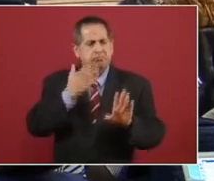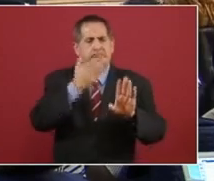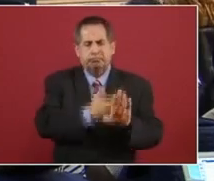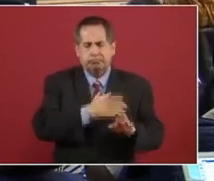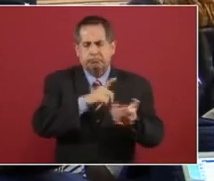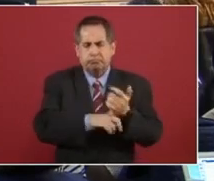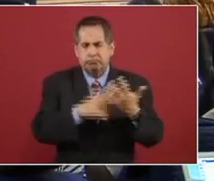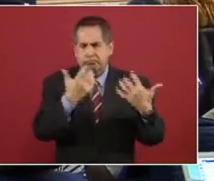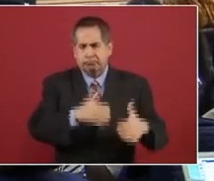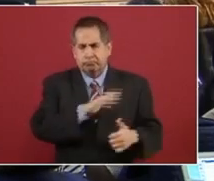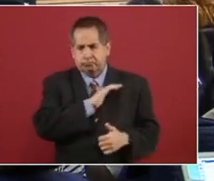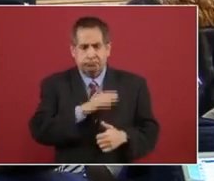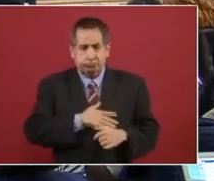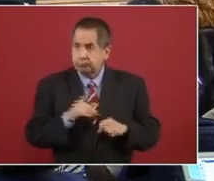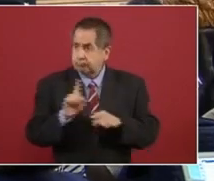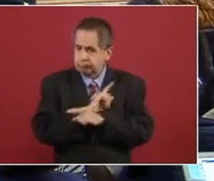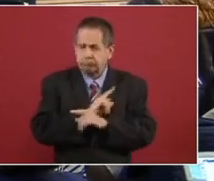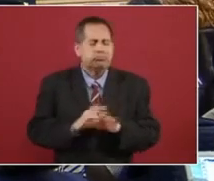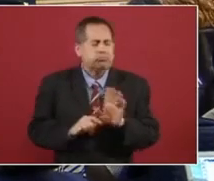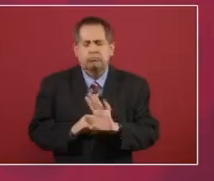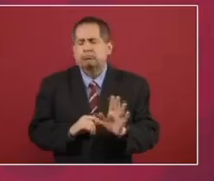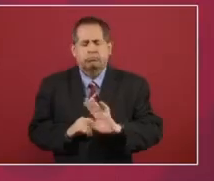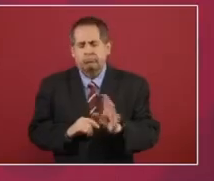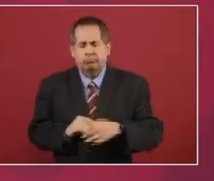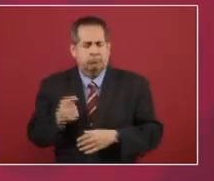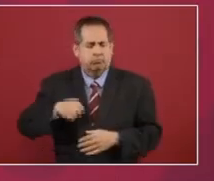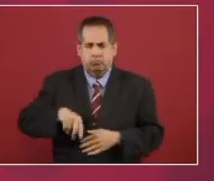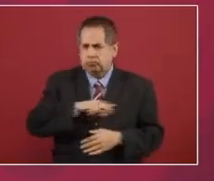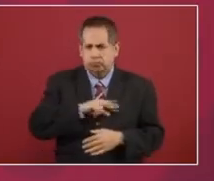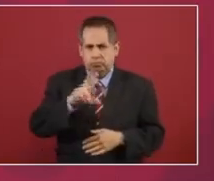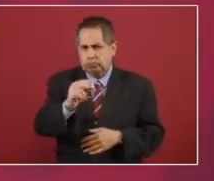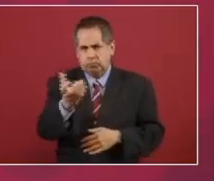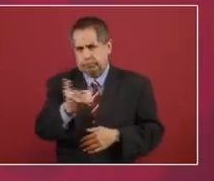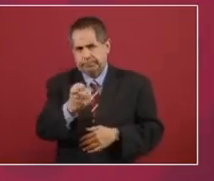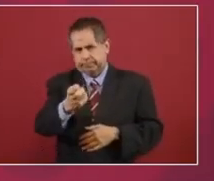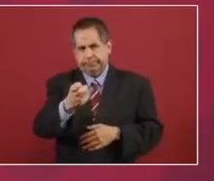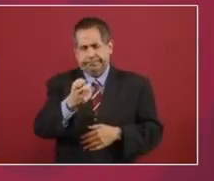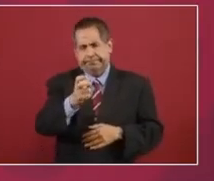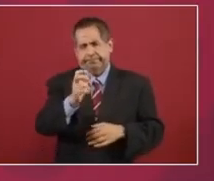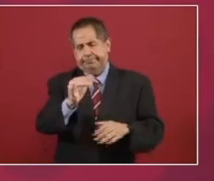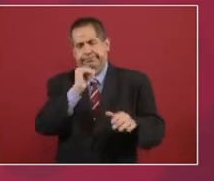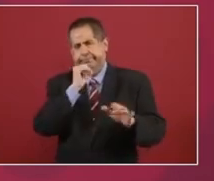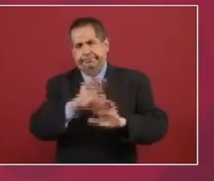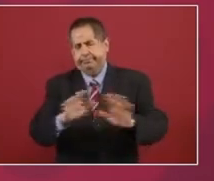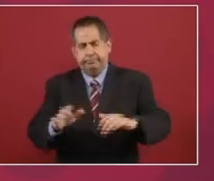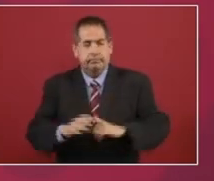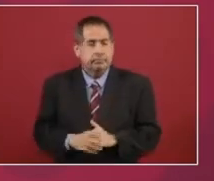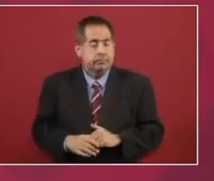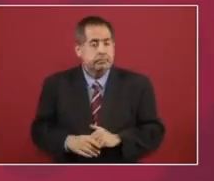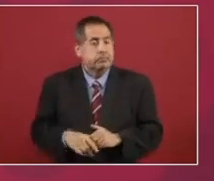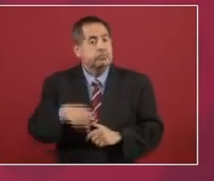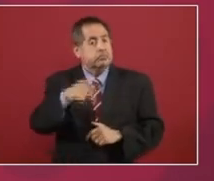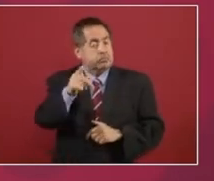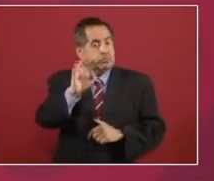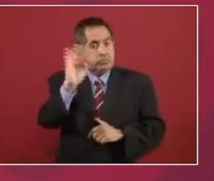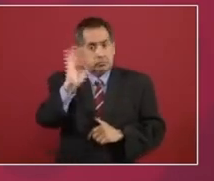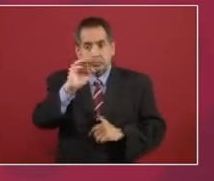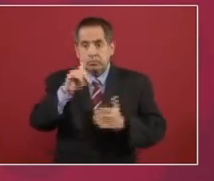afectar a empresas españolas. No actuamos de esa manera. Pero si